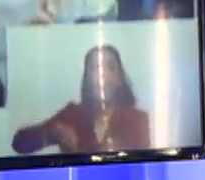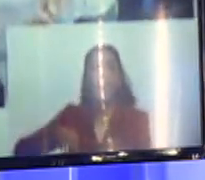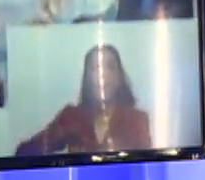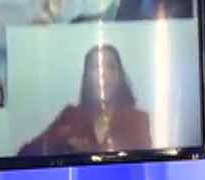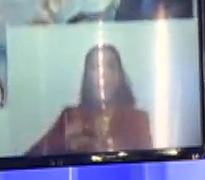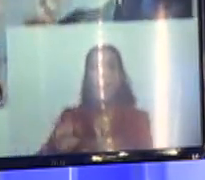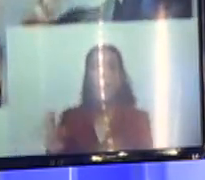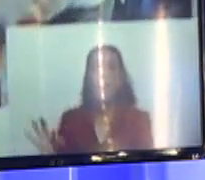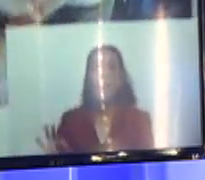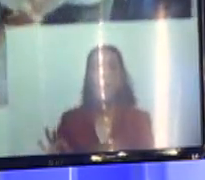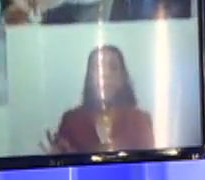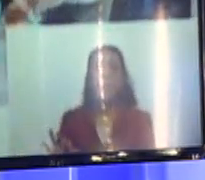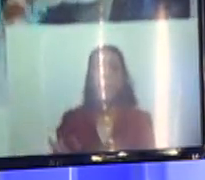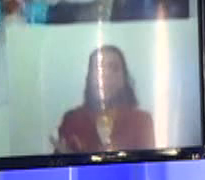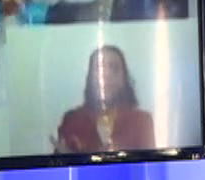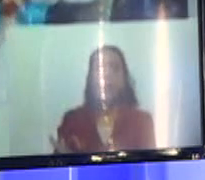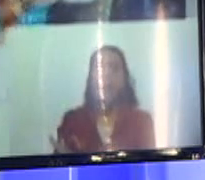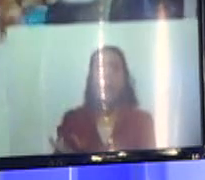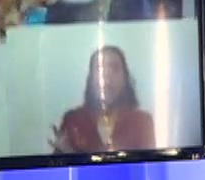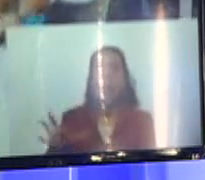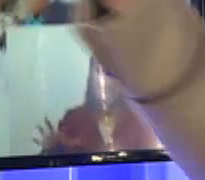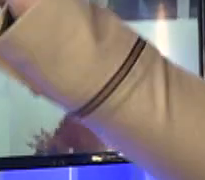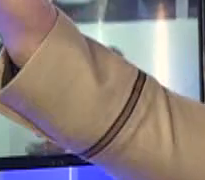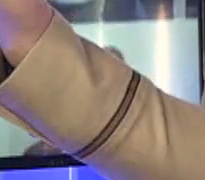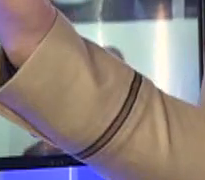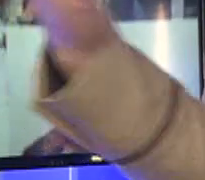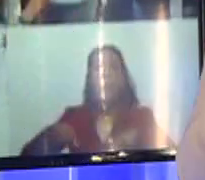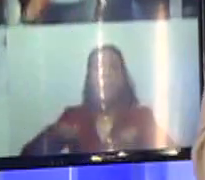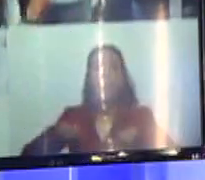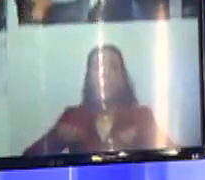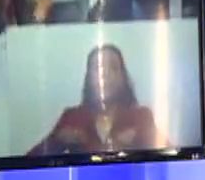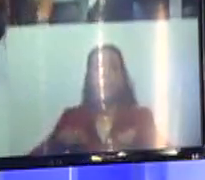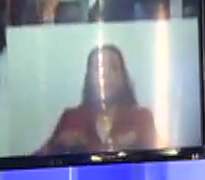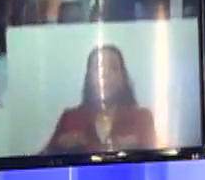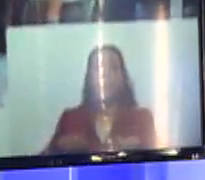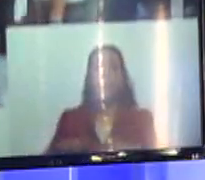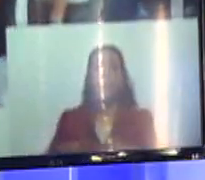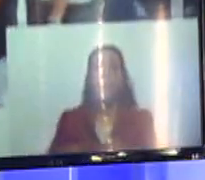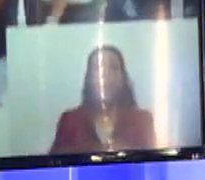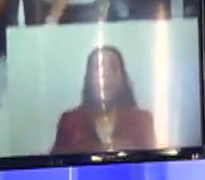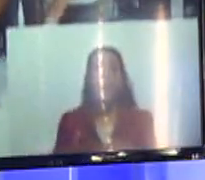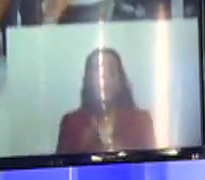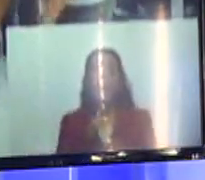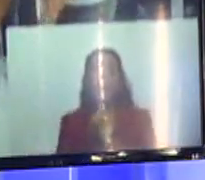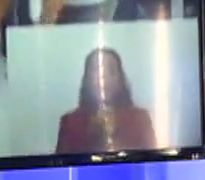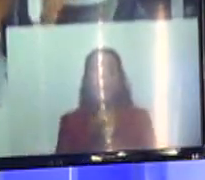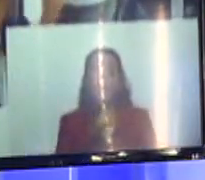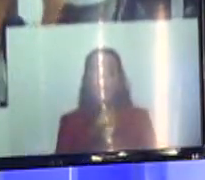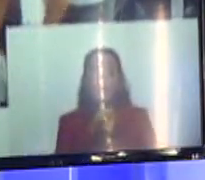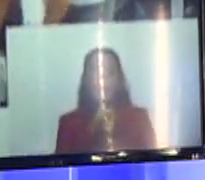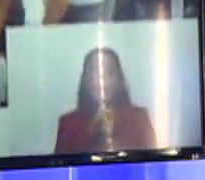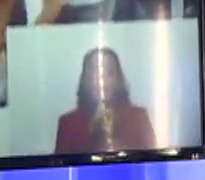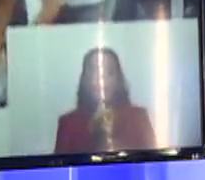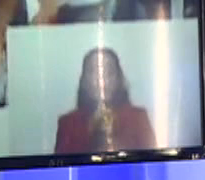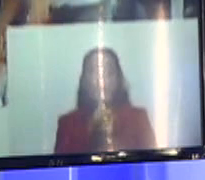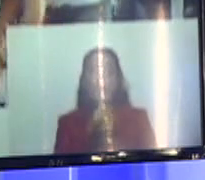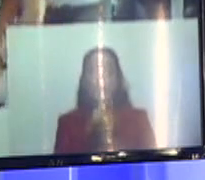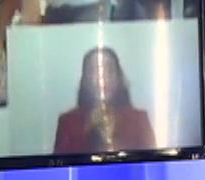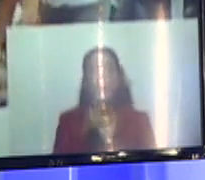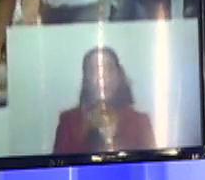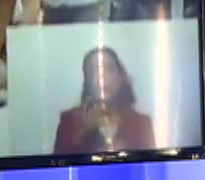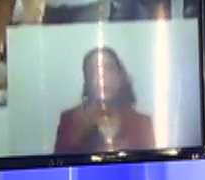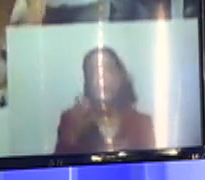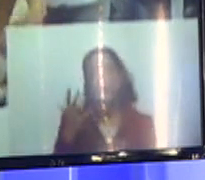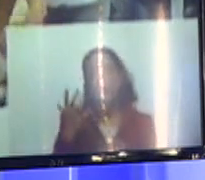que demuestran lo que el régimen está haciendo. Y lo peor es que como hay ciudadanos venezolanos que lastimosamente son utilizados como muñecos